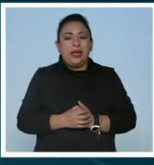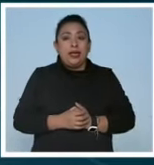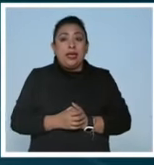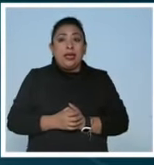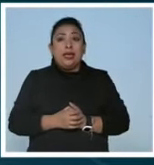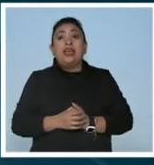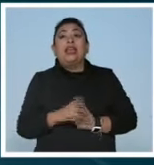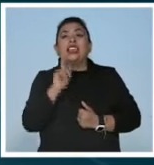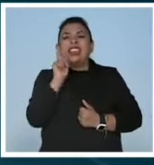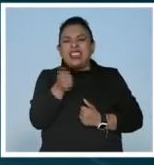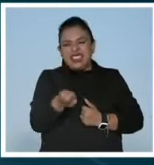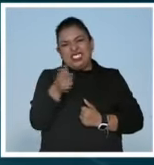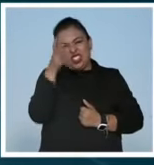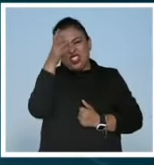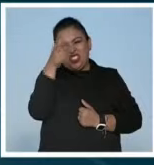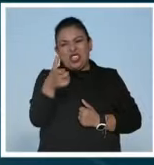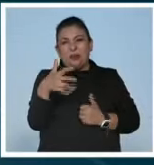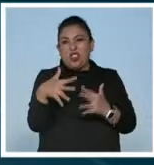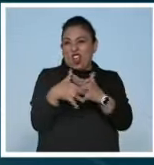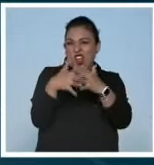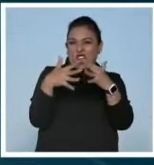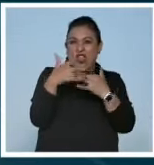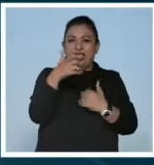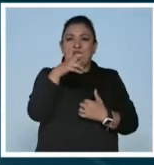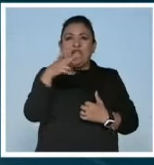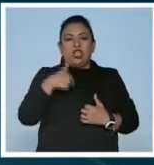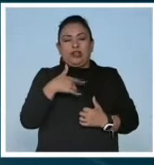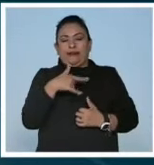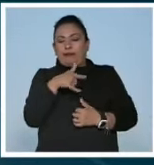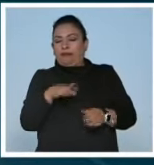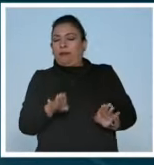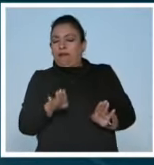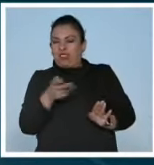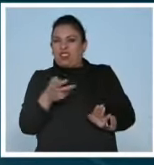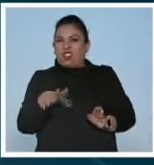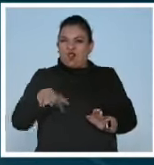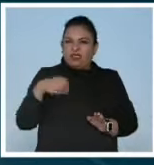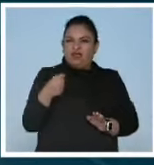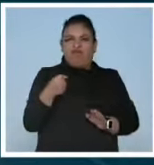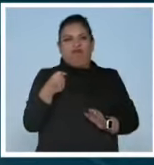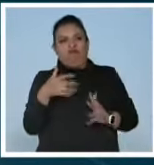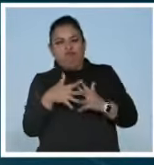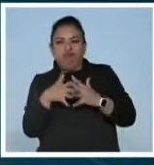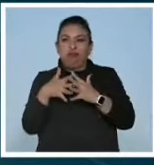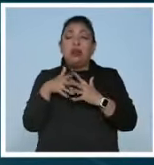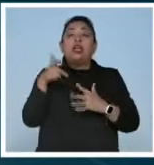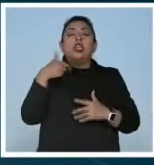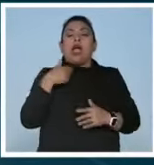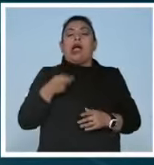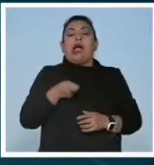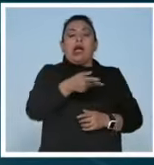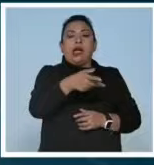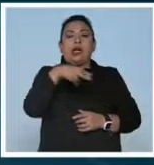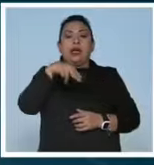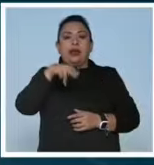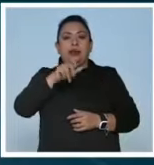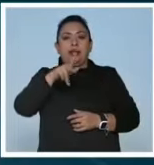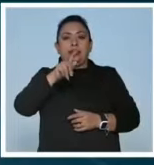que significa guerrero, porque yo sentía que tenía una personalidad guerrera. Entonces decidí ponerle Neki